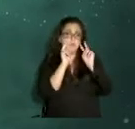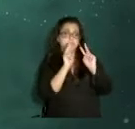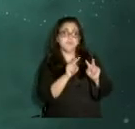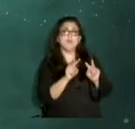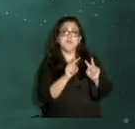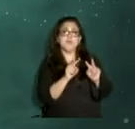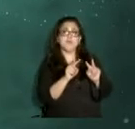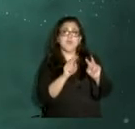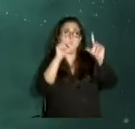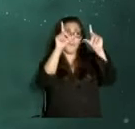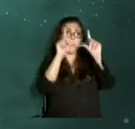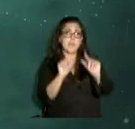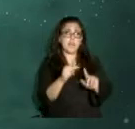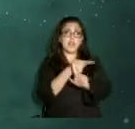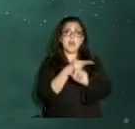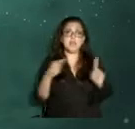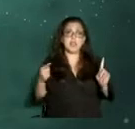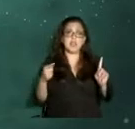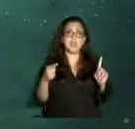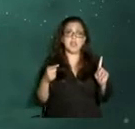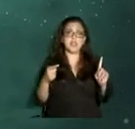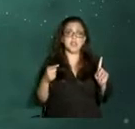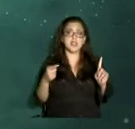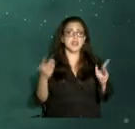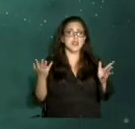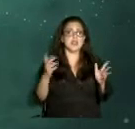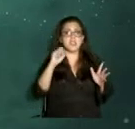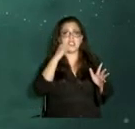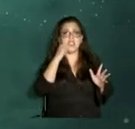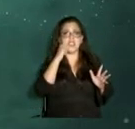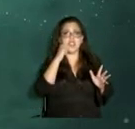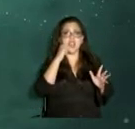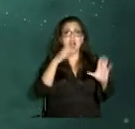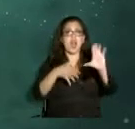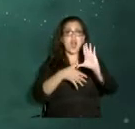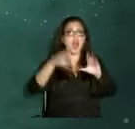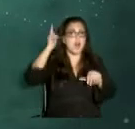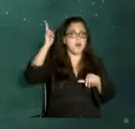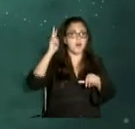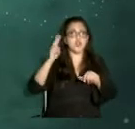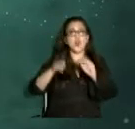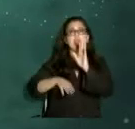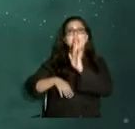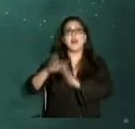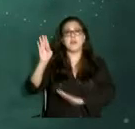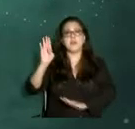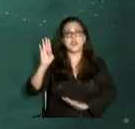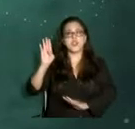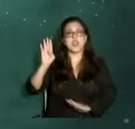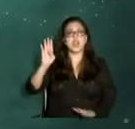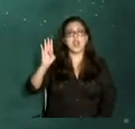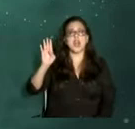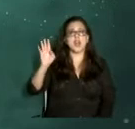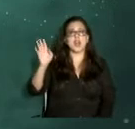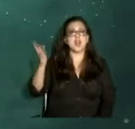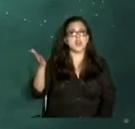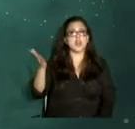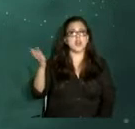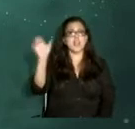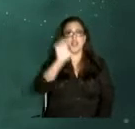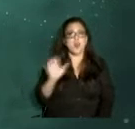que un poco menos de la mitad es de origen amerindio, más de la mitad de origen europeo y un poquito de origen africano. Hay